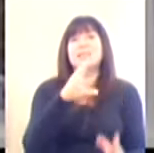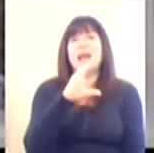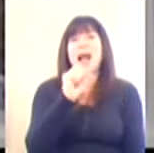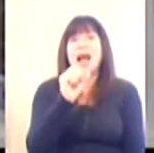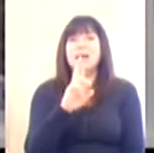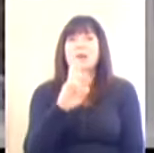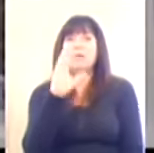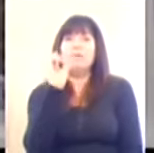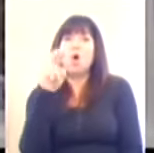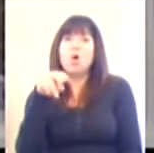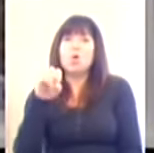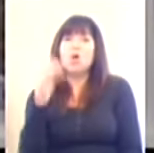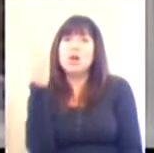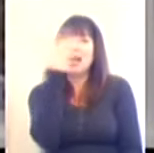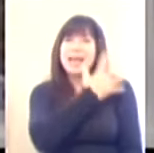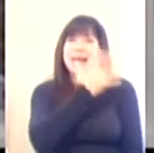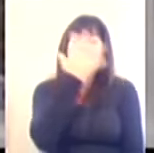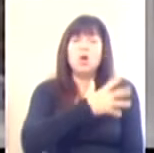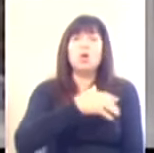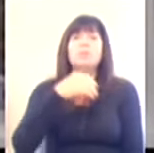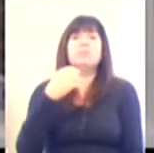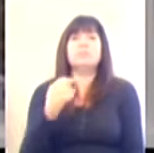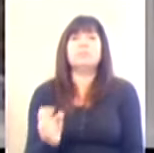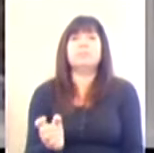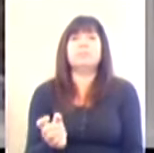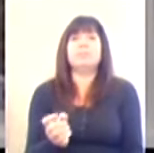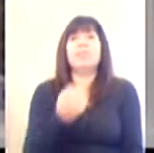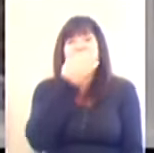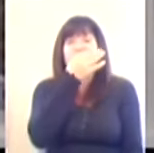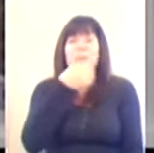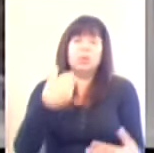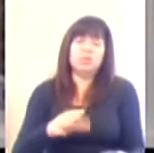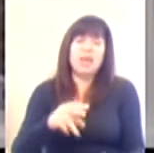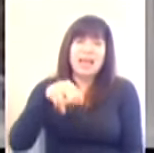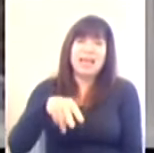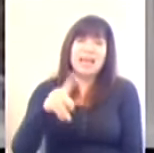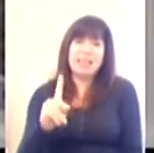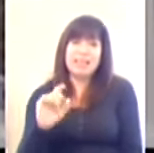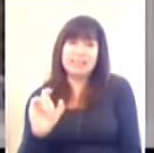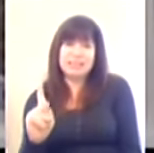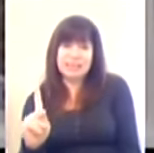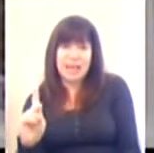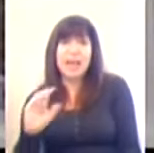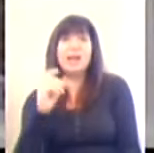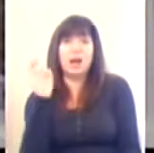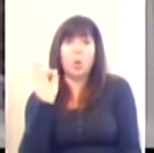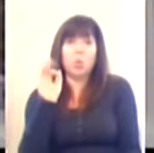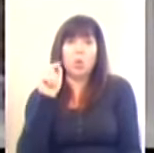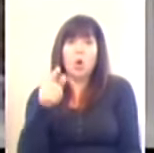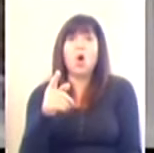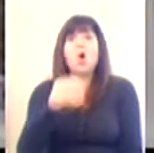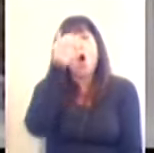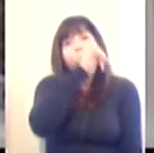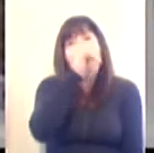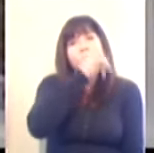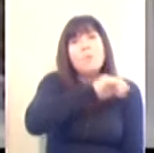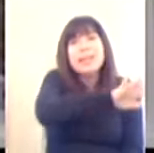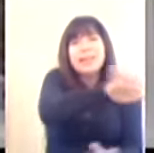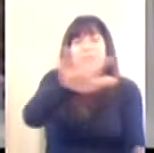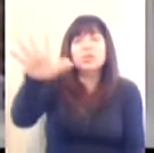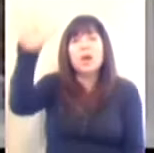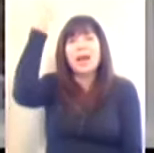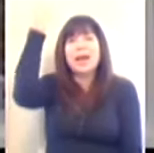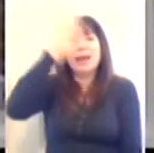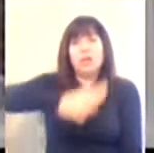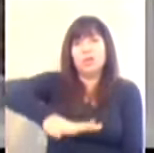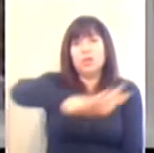negro, tal como lo establecimos en nuestra NDC, y la fuerte disminución de la contaminación del aire en estos territorios.